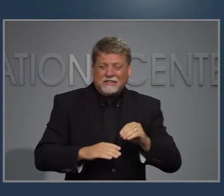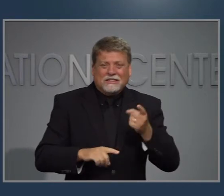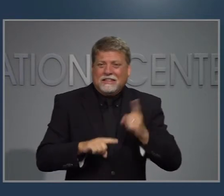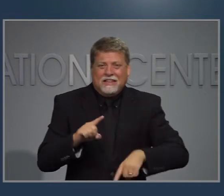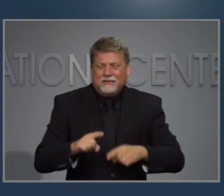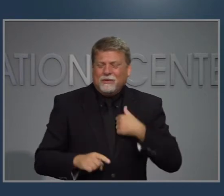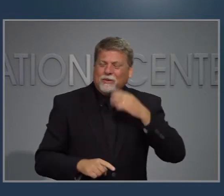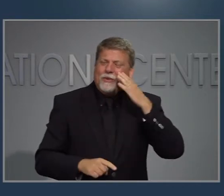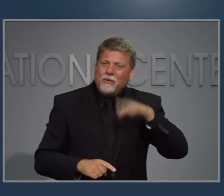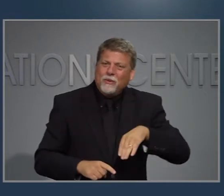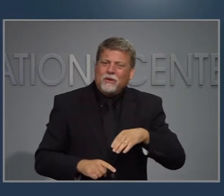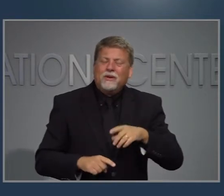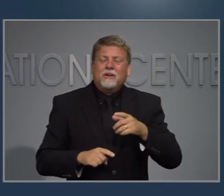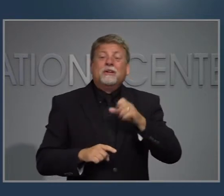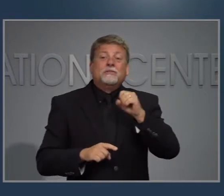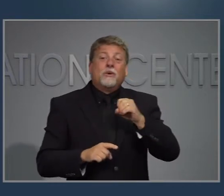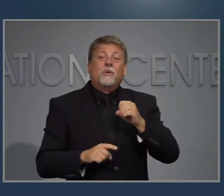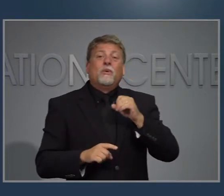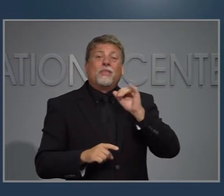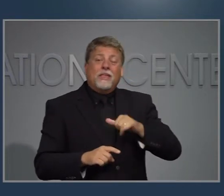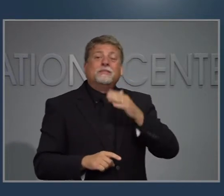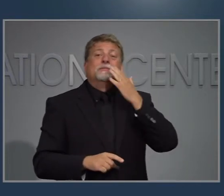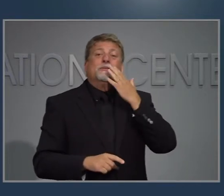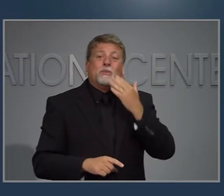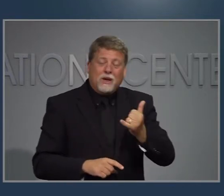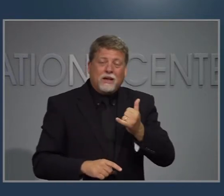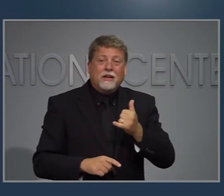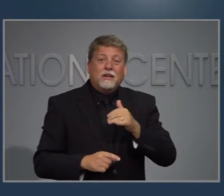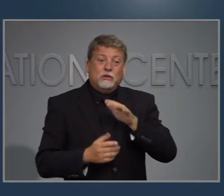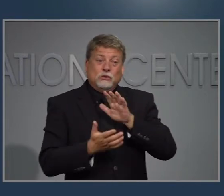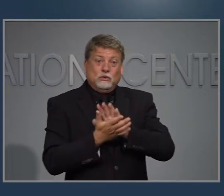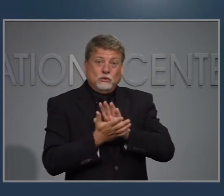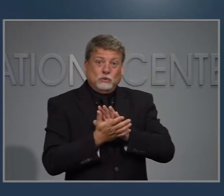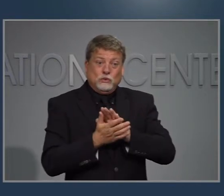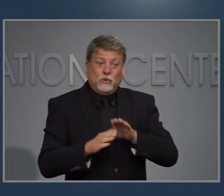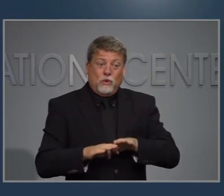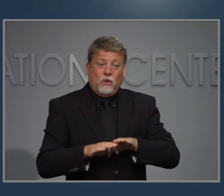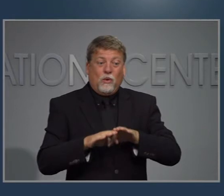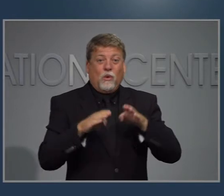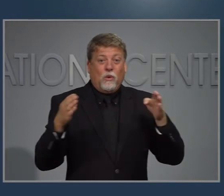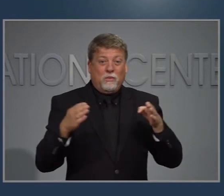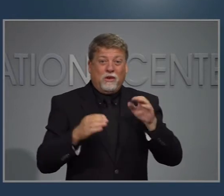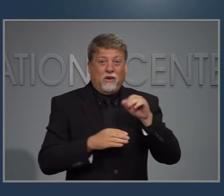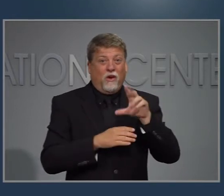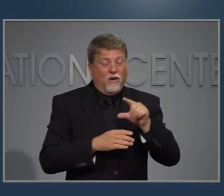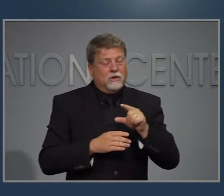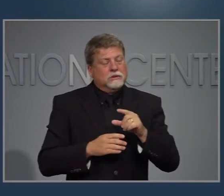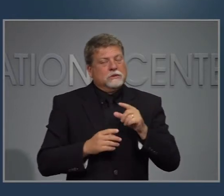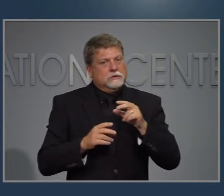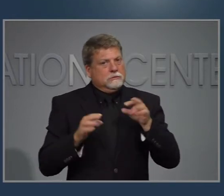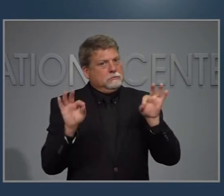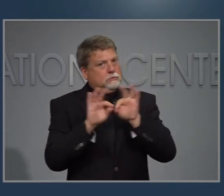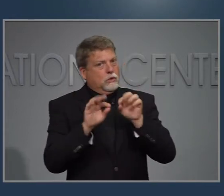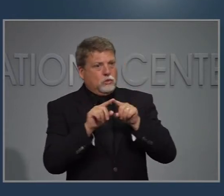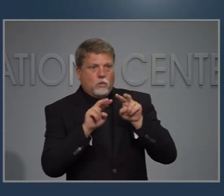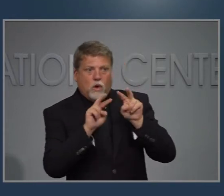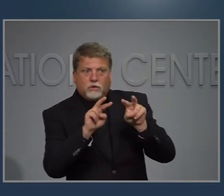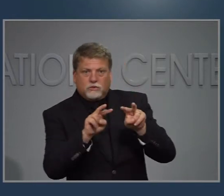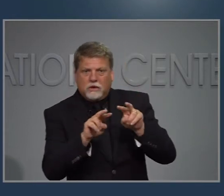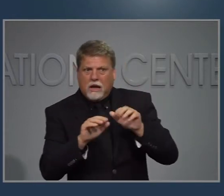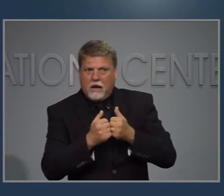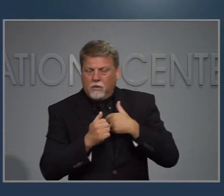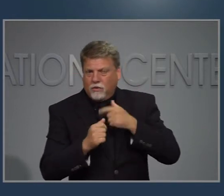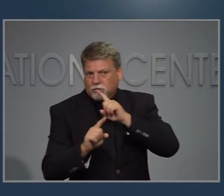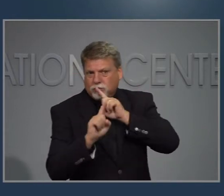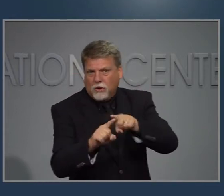seguridad estrictas. Nuestra guía está diseñada para limitar el riesgo de transmisión, pero no puede eliminar todos los riesgos.